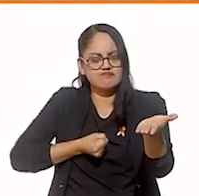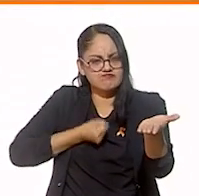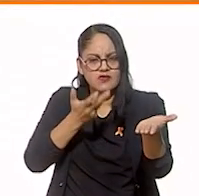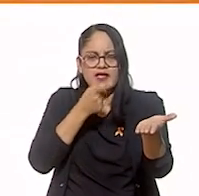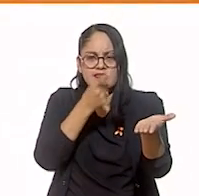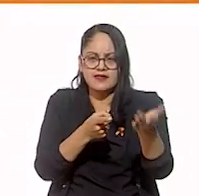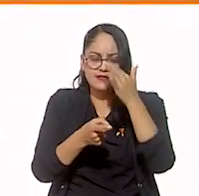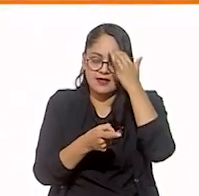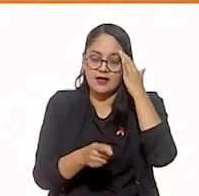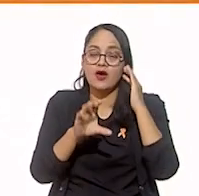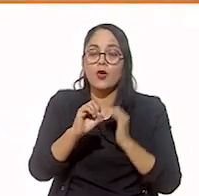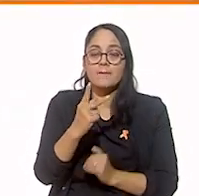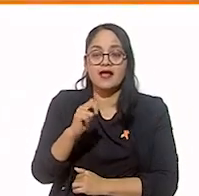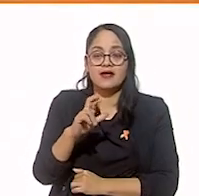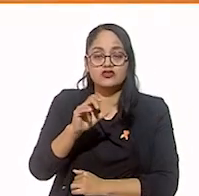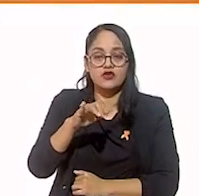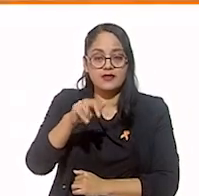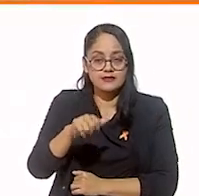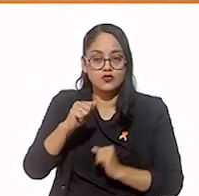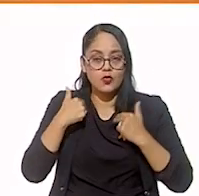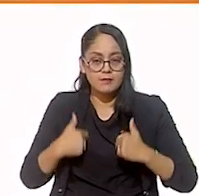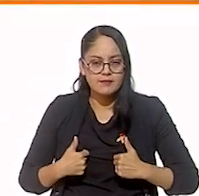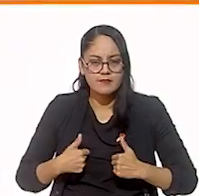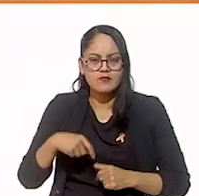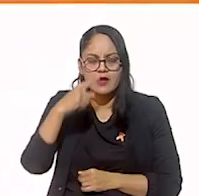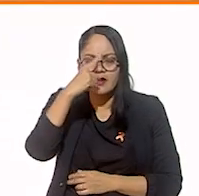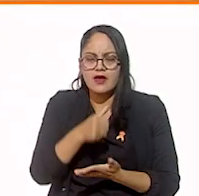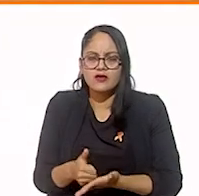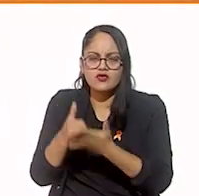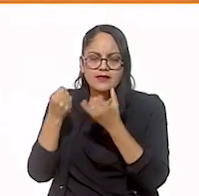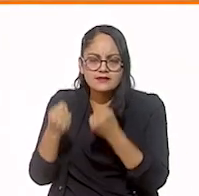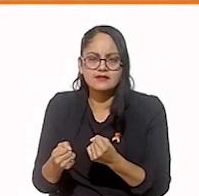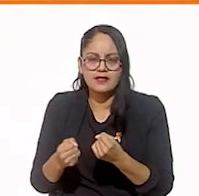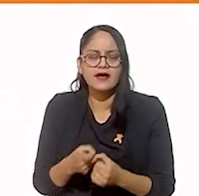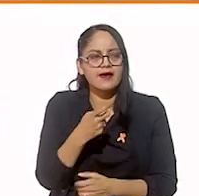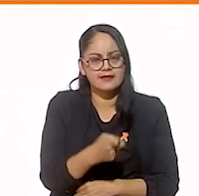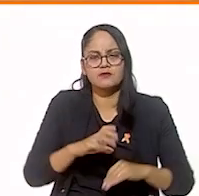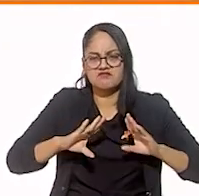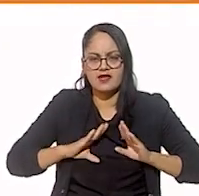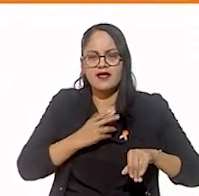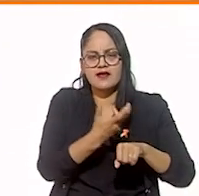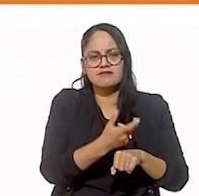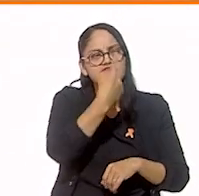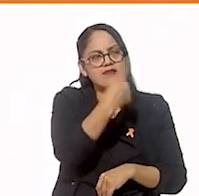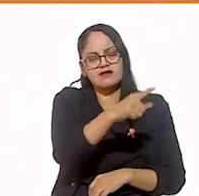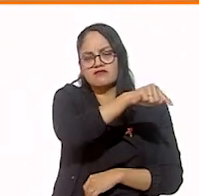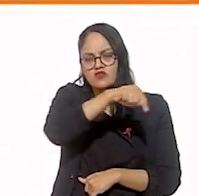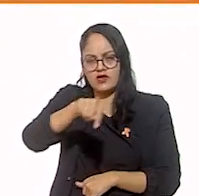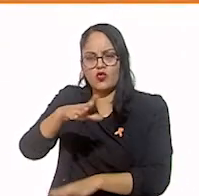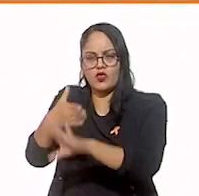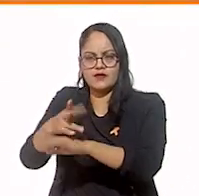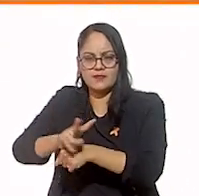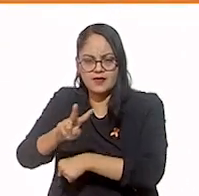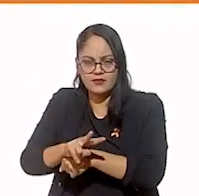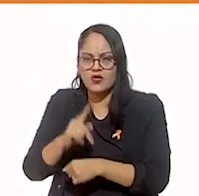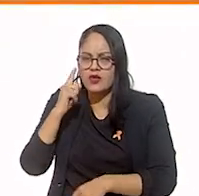lo que ella llamó operaciones humanitarias o operaciones de estabilización, que son justamente las operaciones militares que ha dirigido Estados Unidos en una decena de